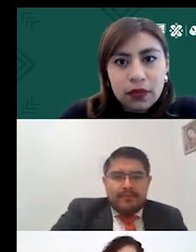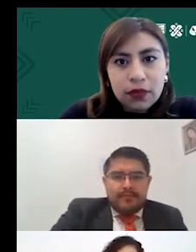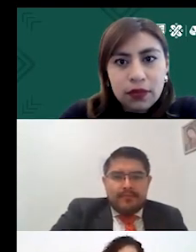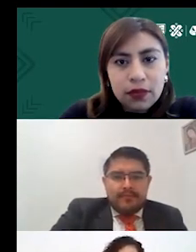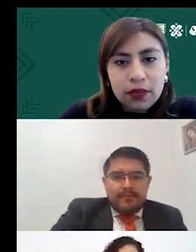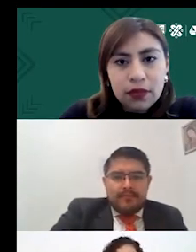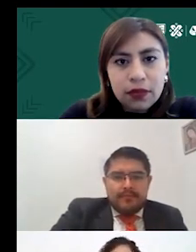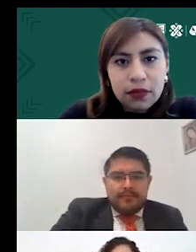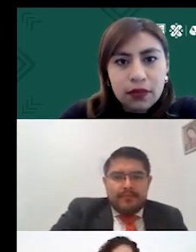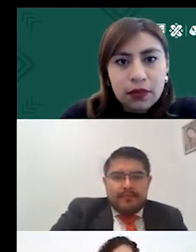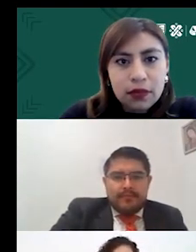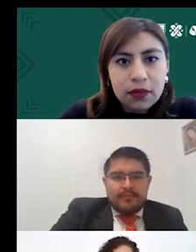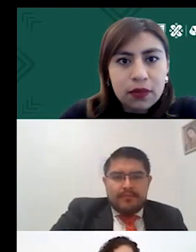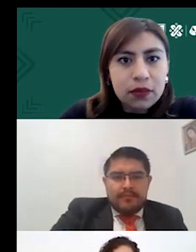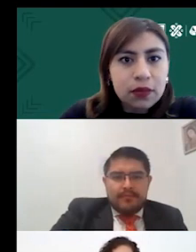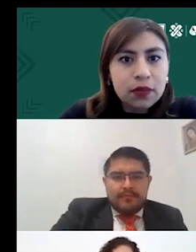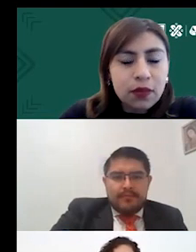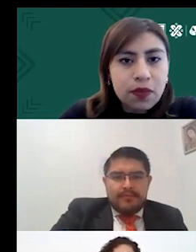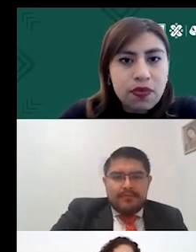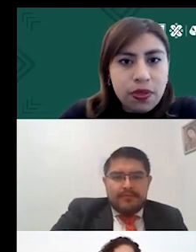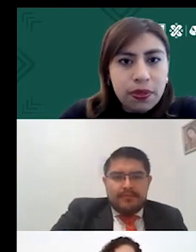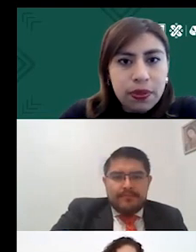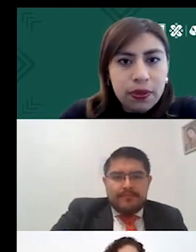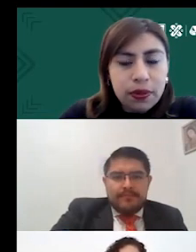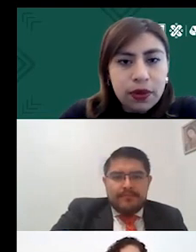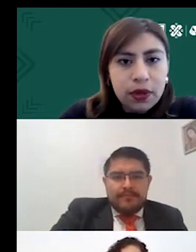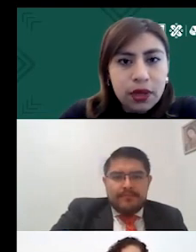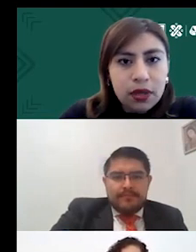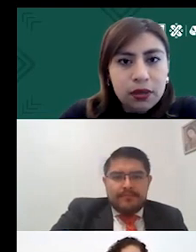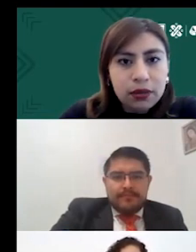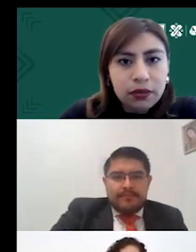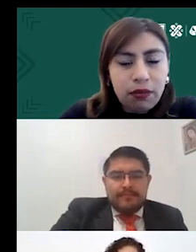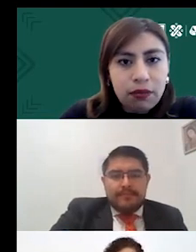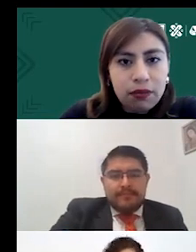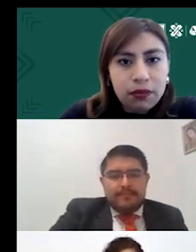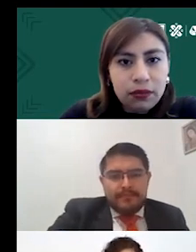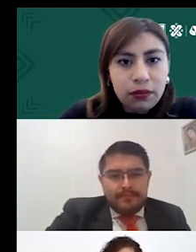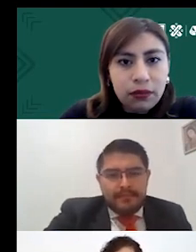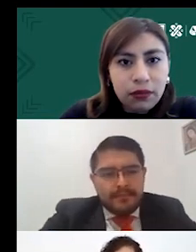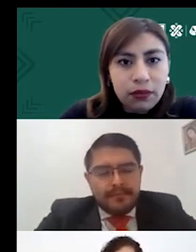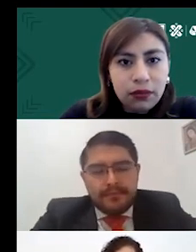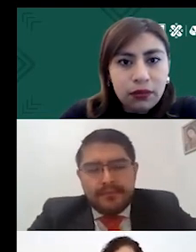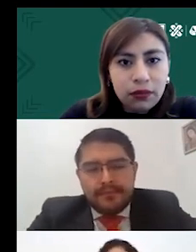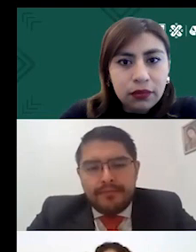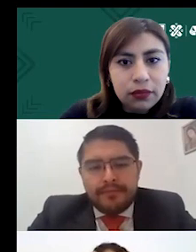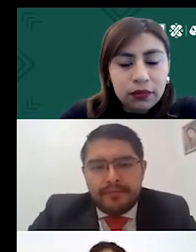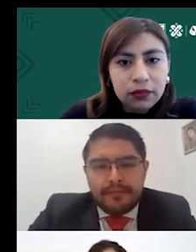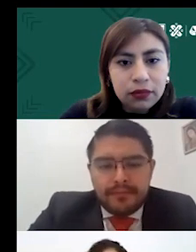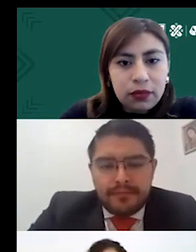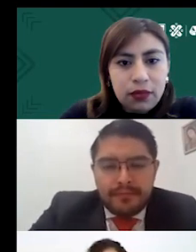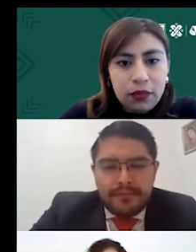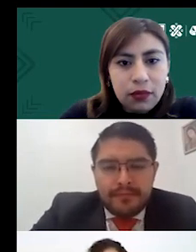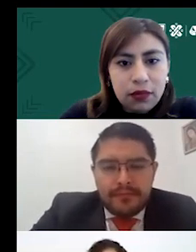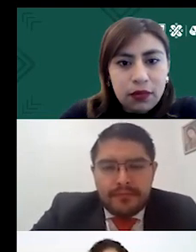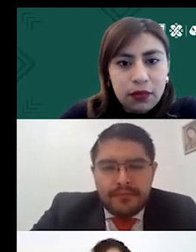línea del tiempo de las vacaciones acreditadas. Entonces, yo les dejaría nada más que lo tomen en cuenta, las vacaciones proporcionales